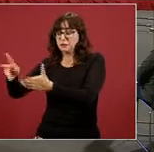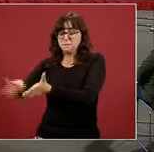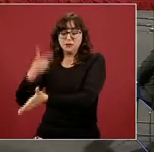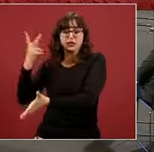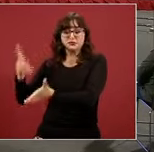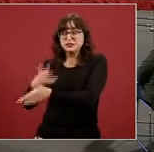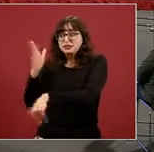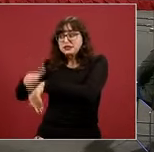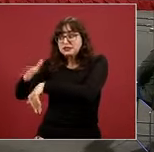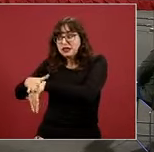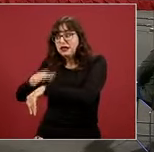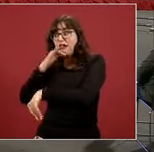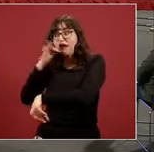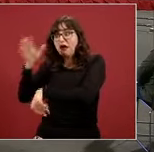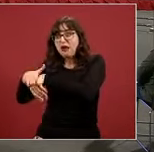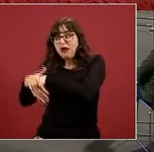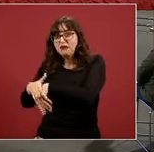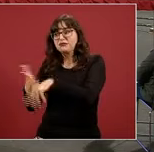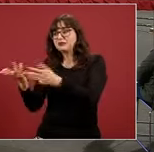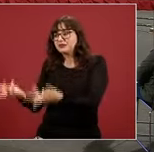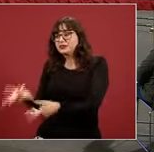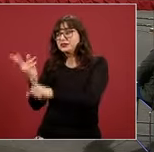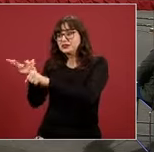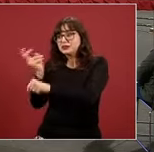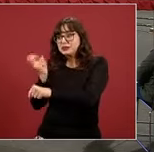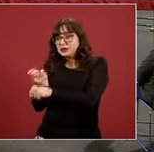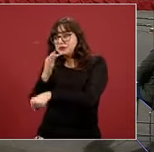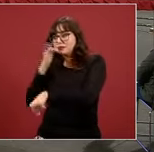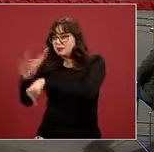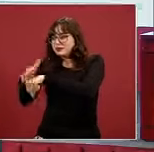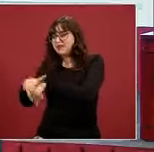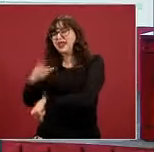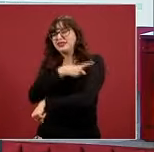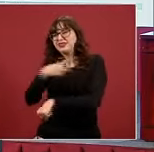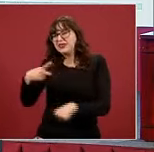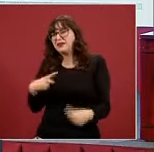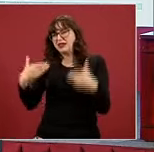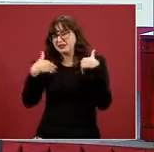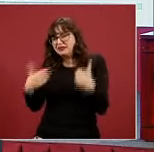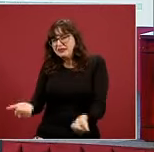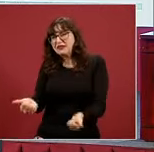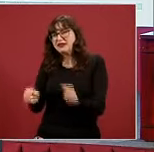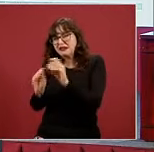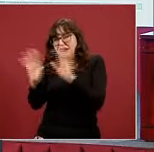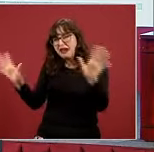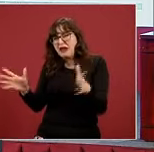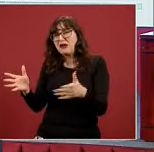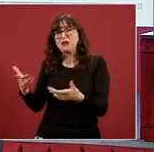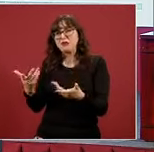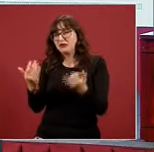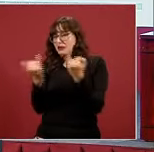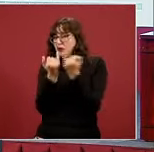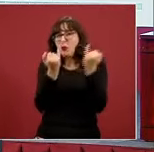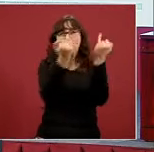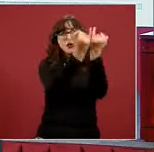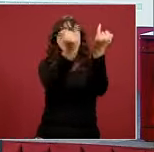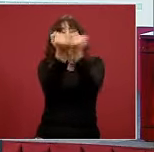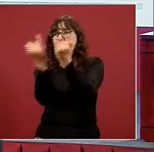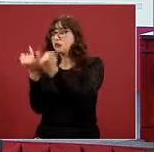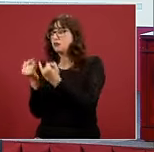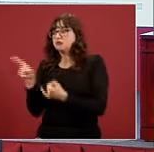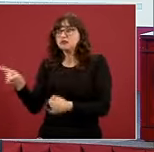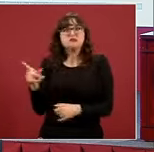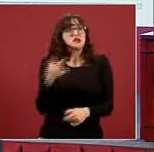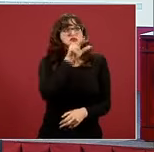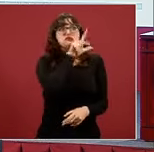repetidamente a que invitado pues a que tome un poquito más en serio las cosas, con esta angustia que tiene de los